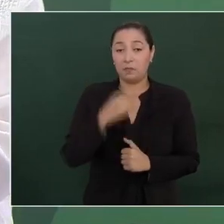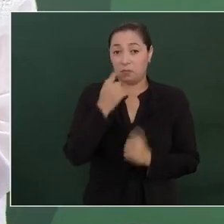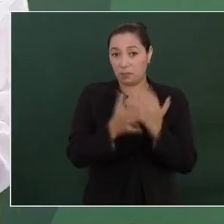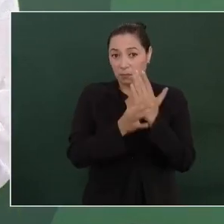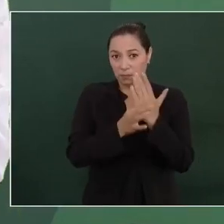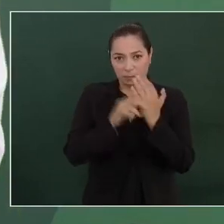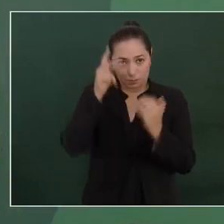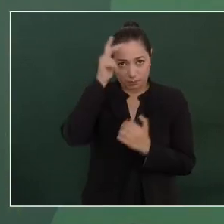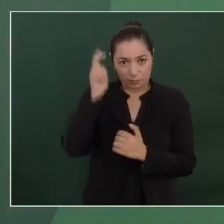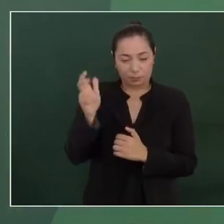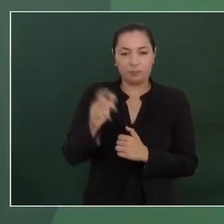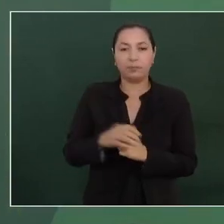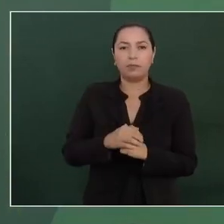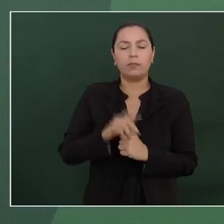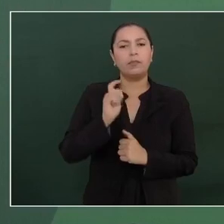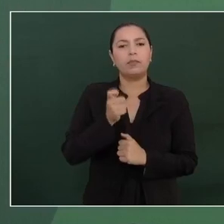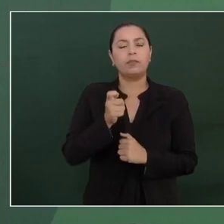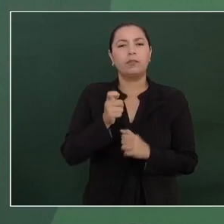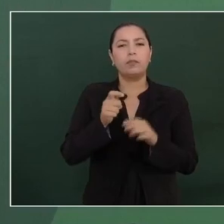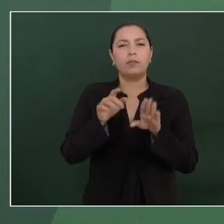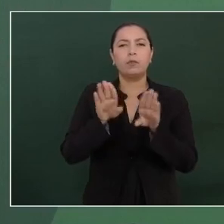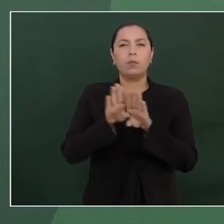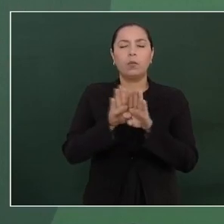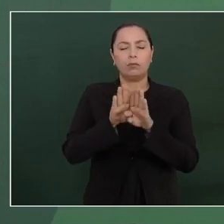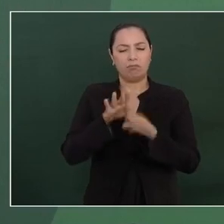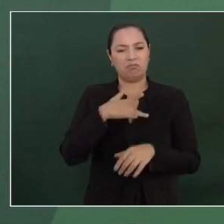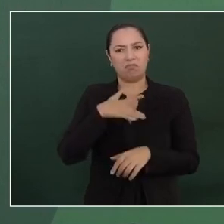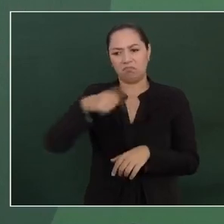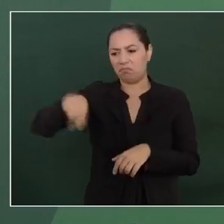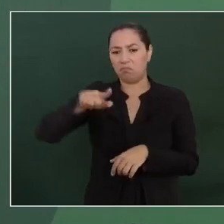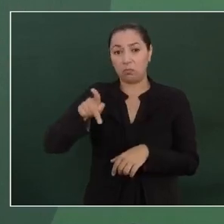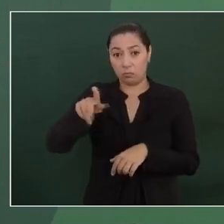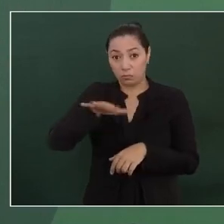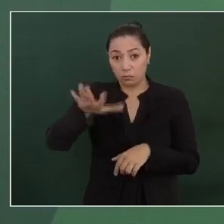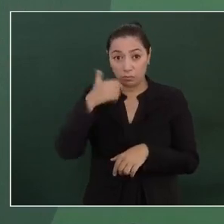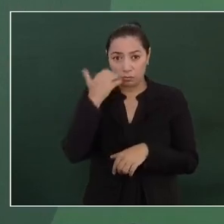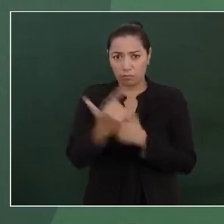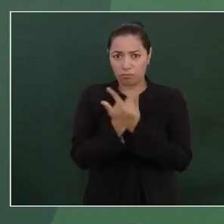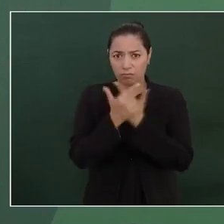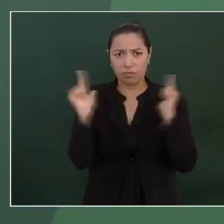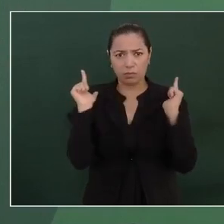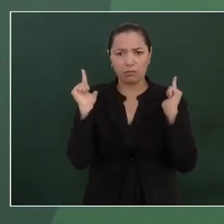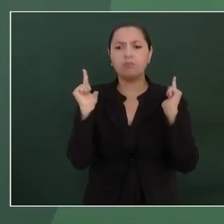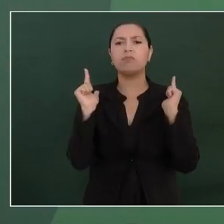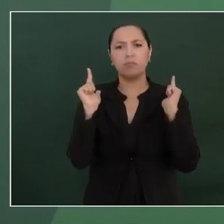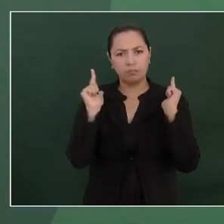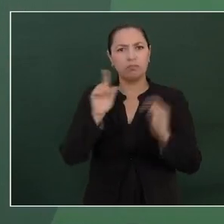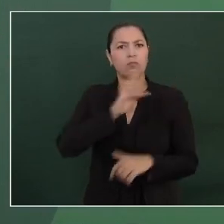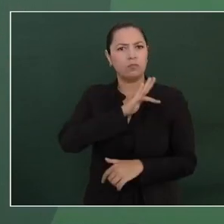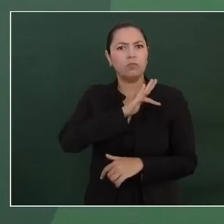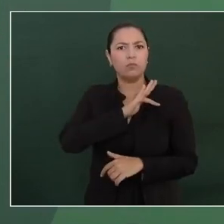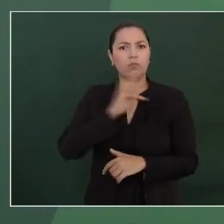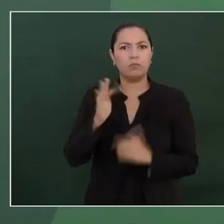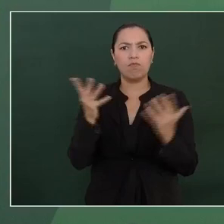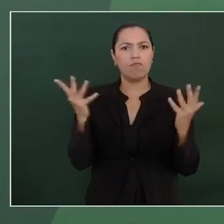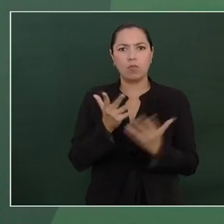Hidalgo, el pueblo que quiere ser libre lo será.